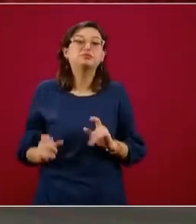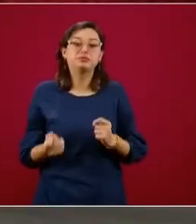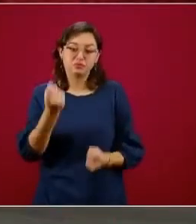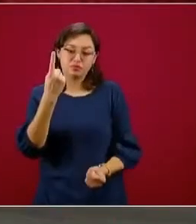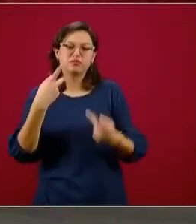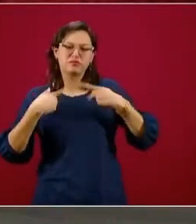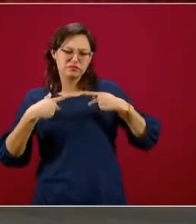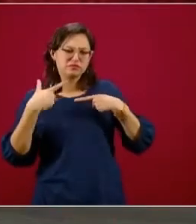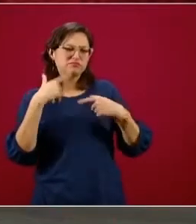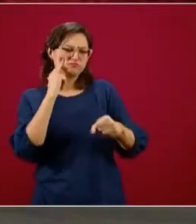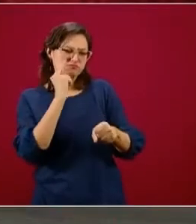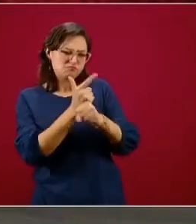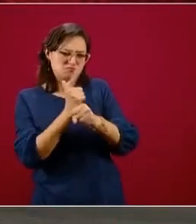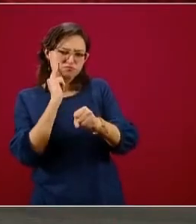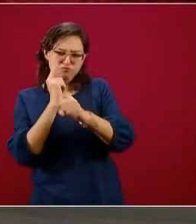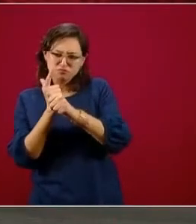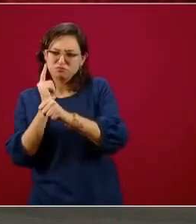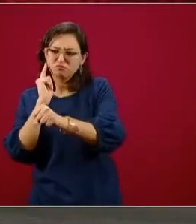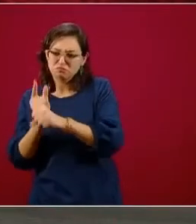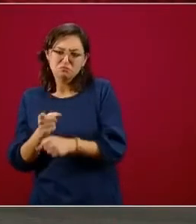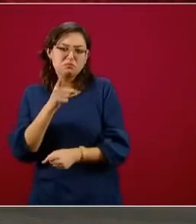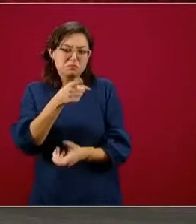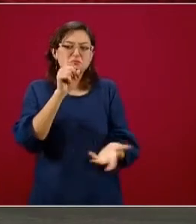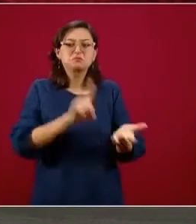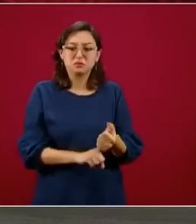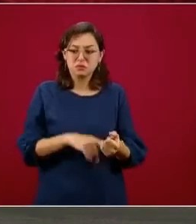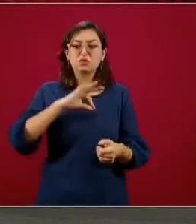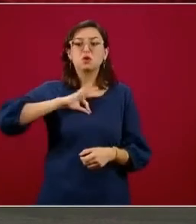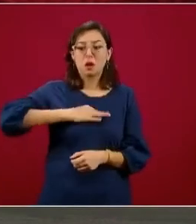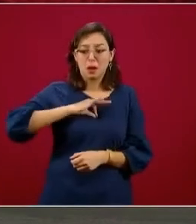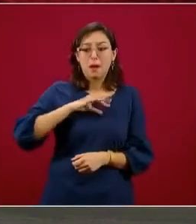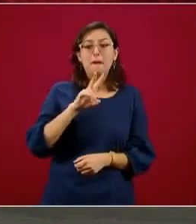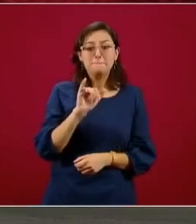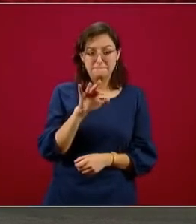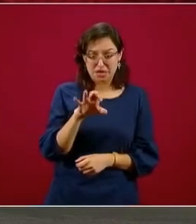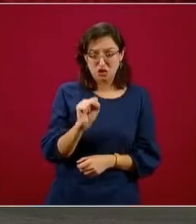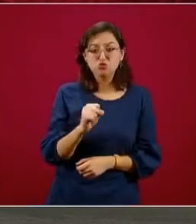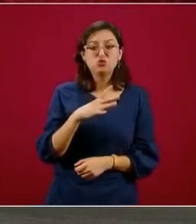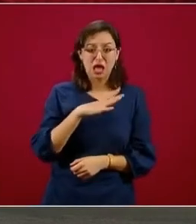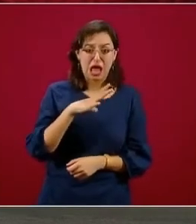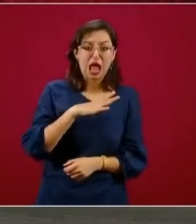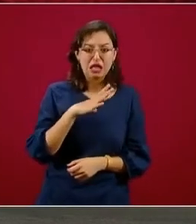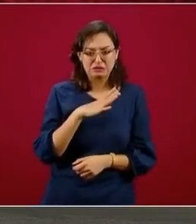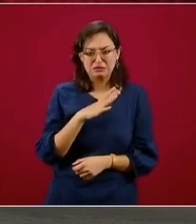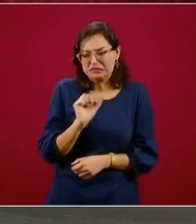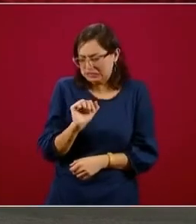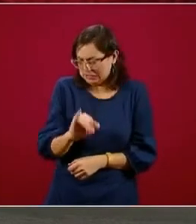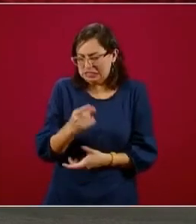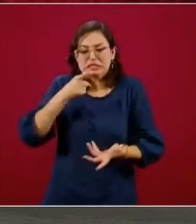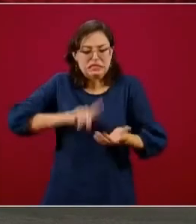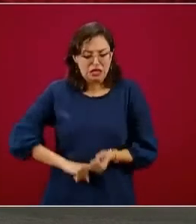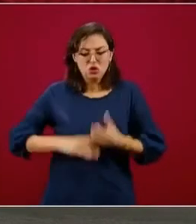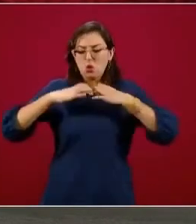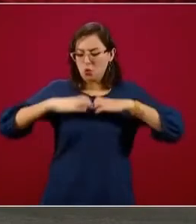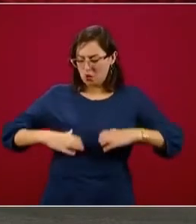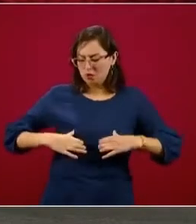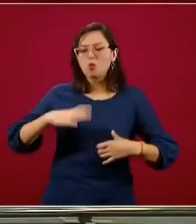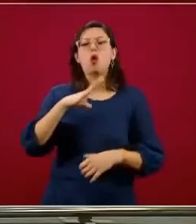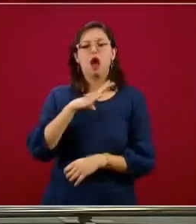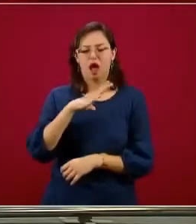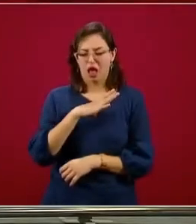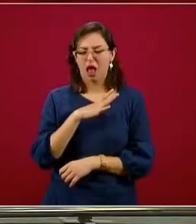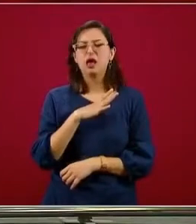asintomáticas a las cuales hemos denominado igual portadores, es decir, tienen la presencia del virus, está colonizado el virus en sus vías